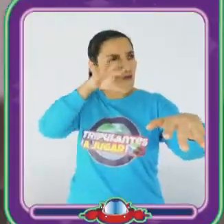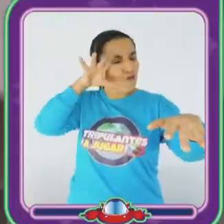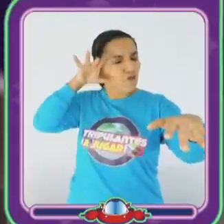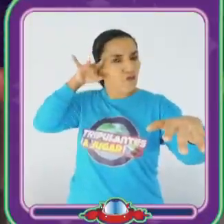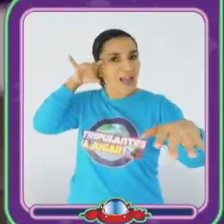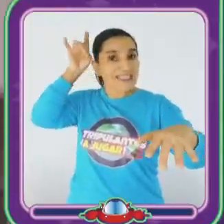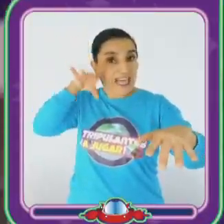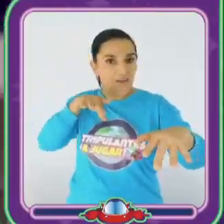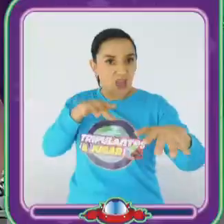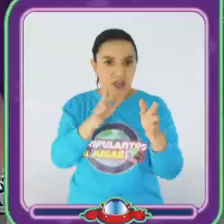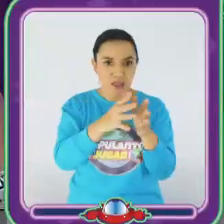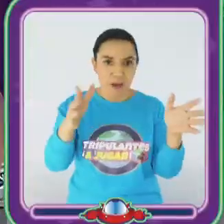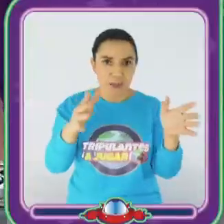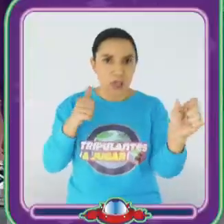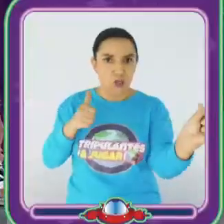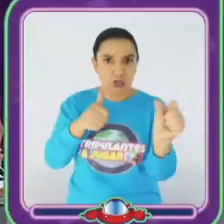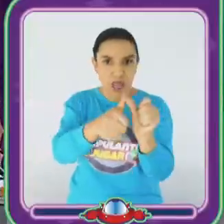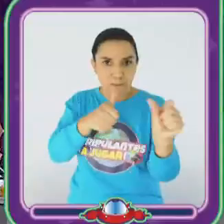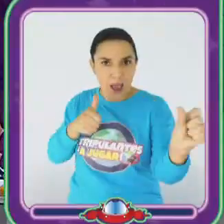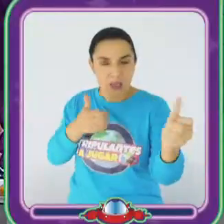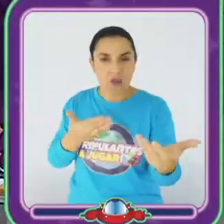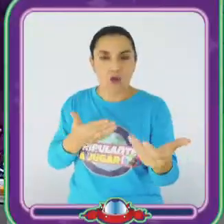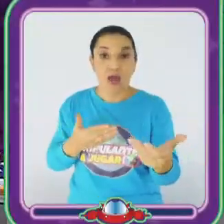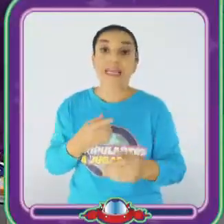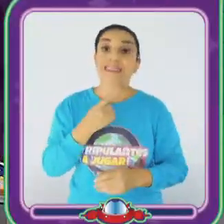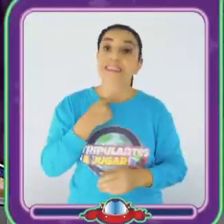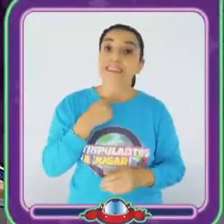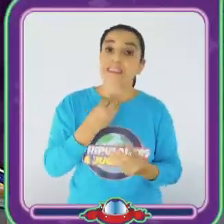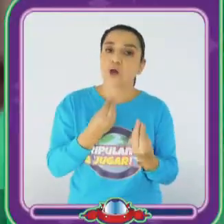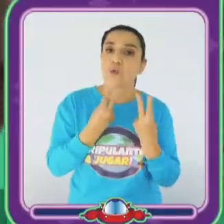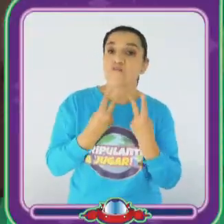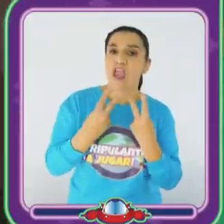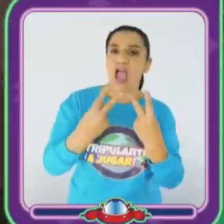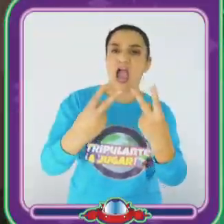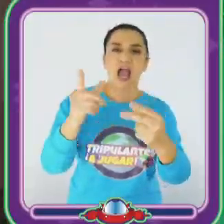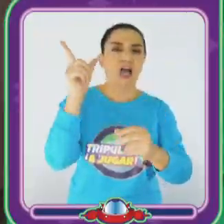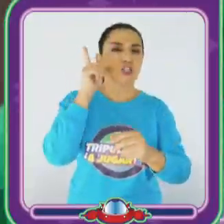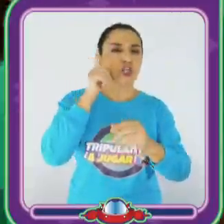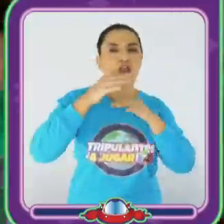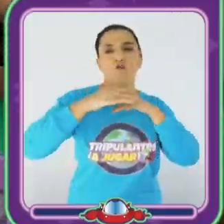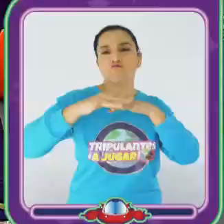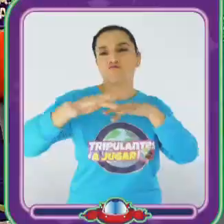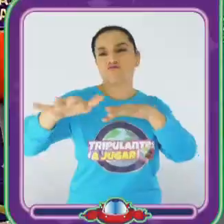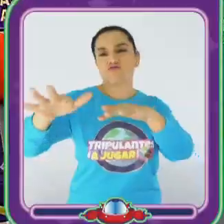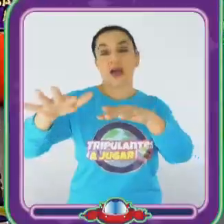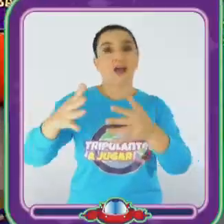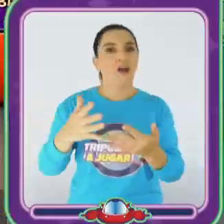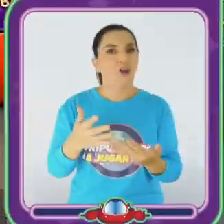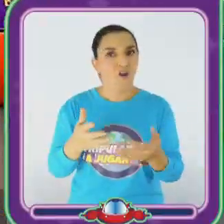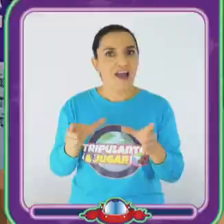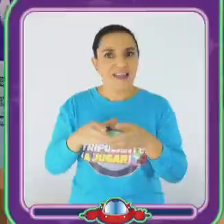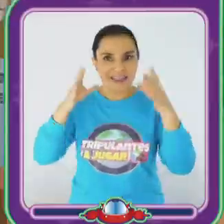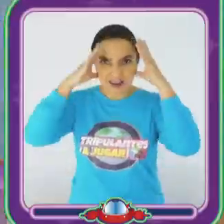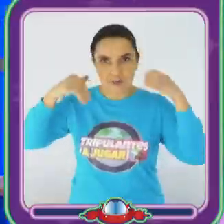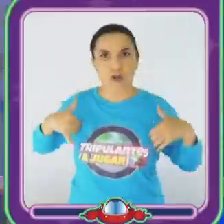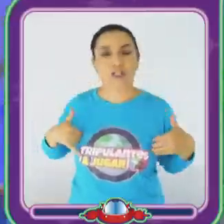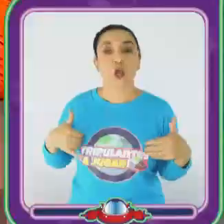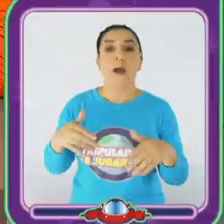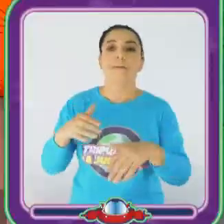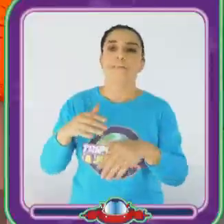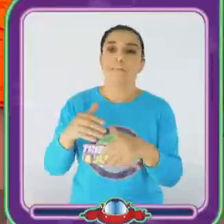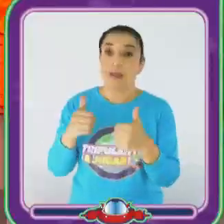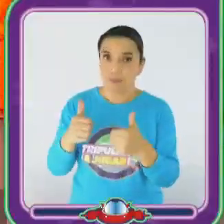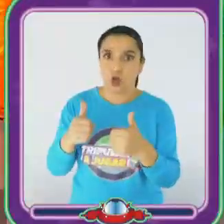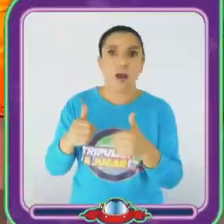el tamaño y la distancia de los objetos. Muy interesante cómo viaja el sonido. Muy interesante cómo viaja el sonido. Tripulación, lo están haciendo, por favor, permiso,